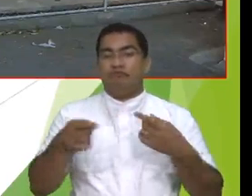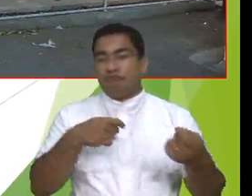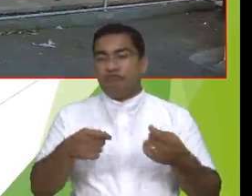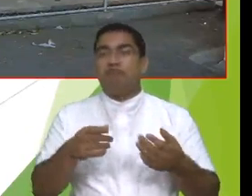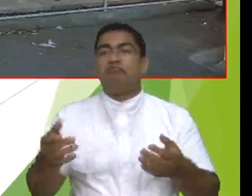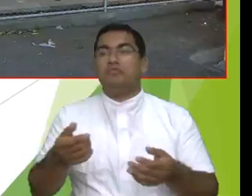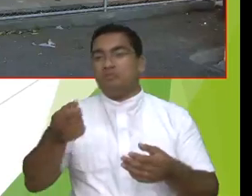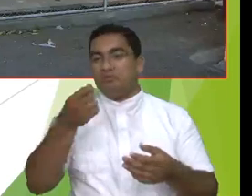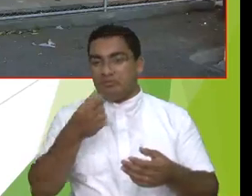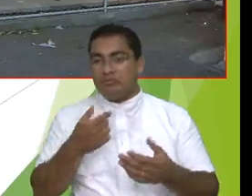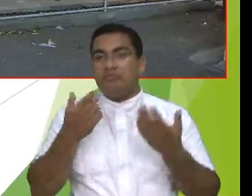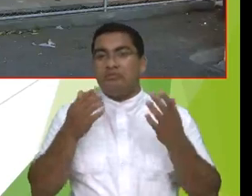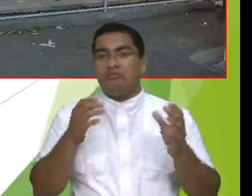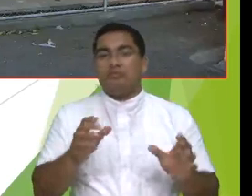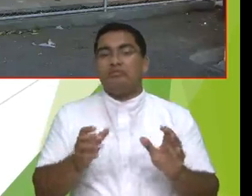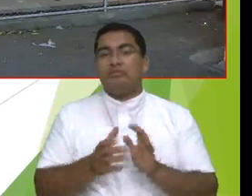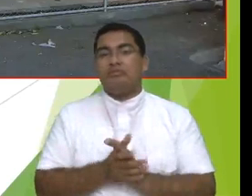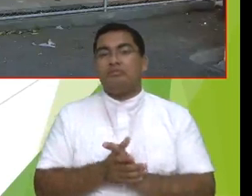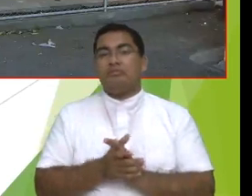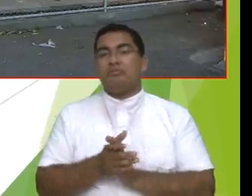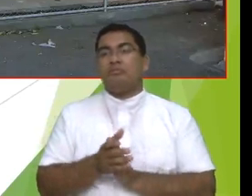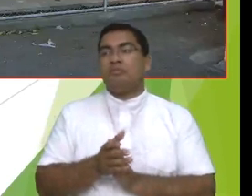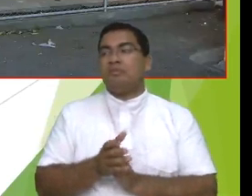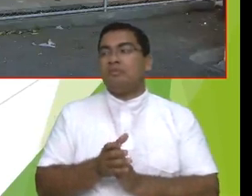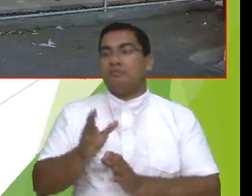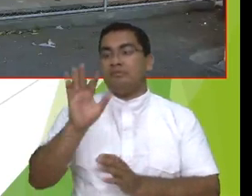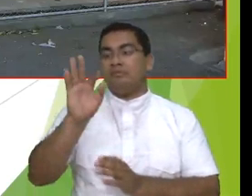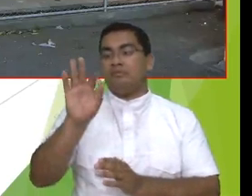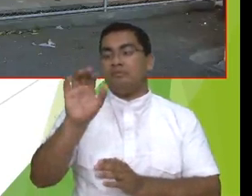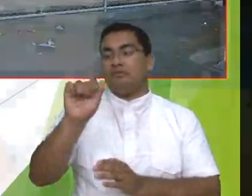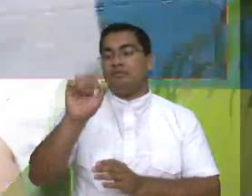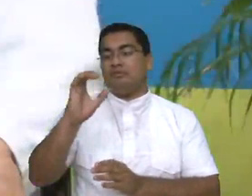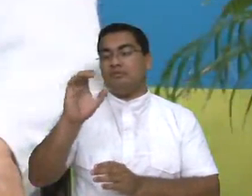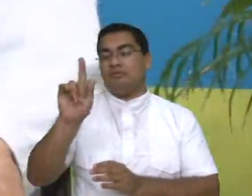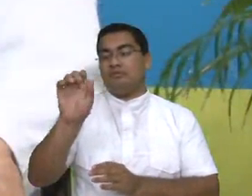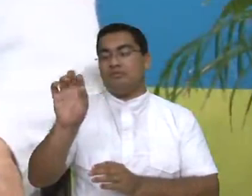Unidos. Este producto que es el factor 8 embotellado, ¿verdad? Ya